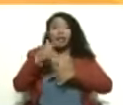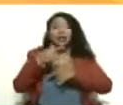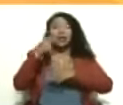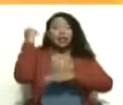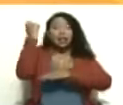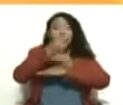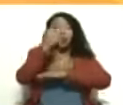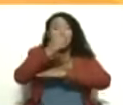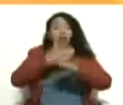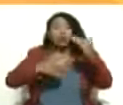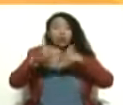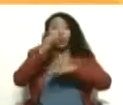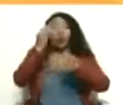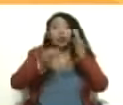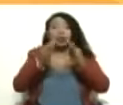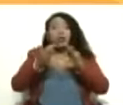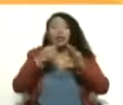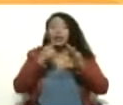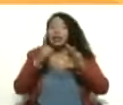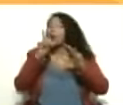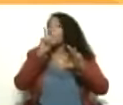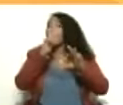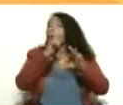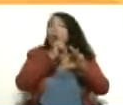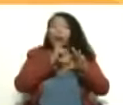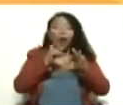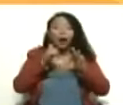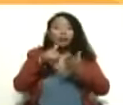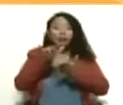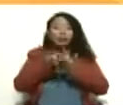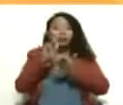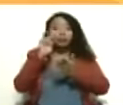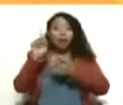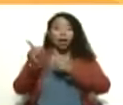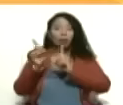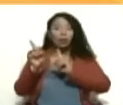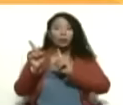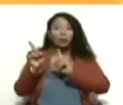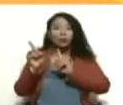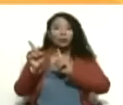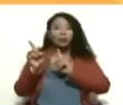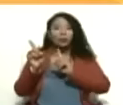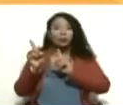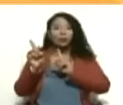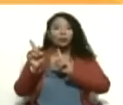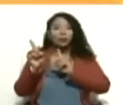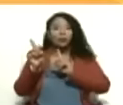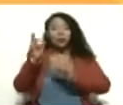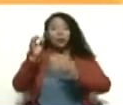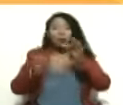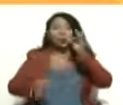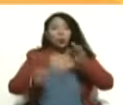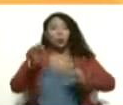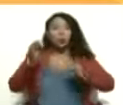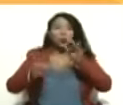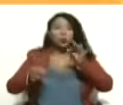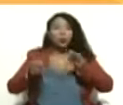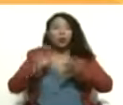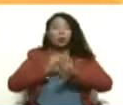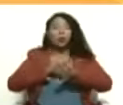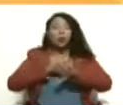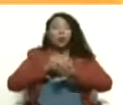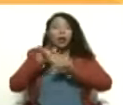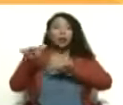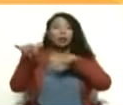constitucional No tendrán ninguna validez ni eficacia jurídica por lo que las